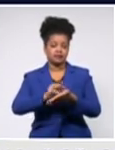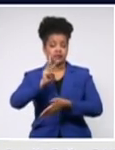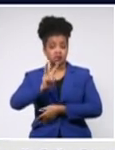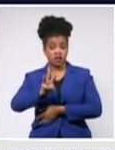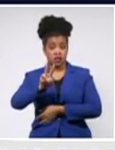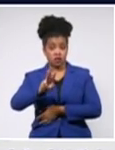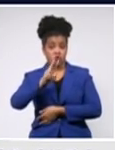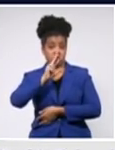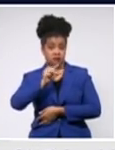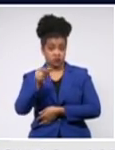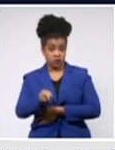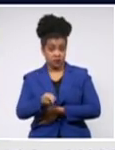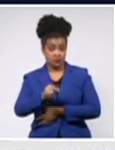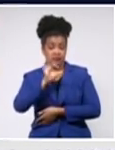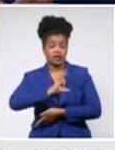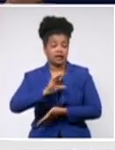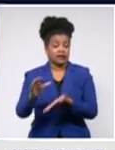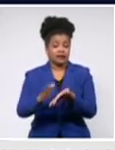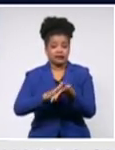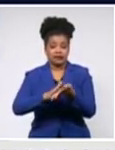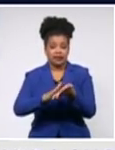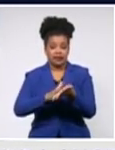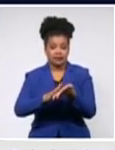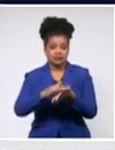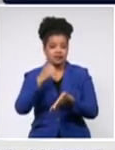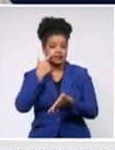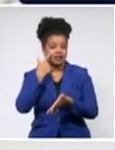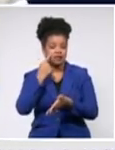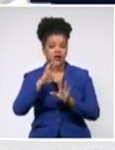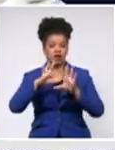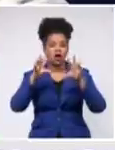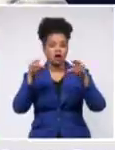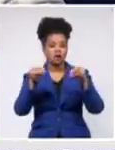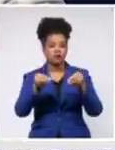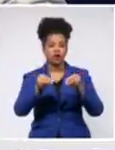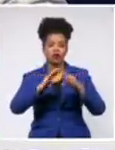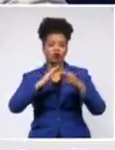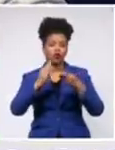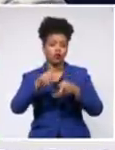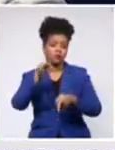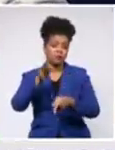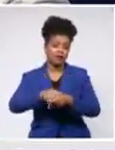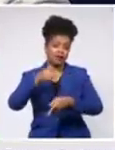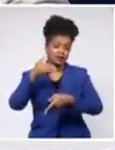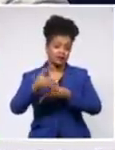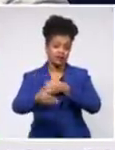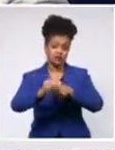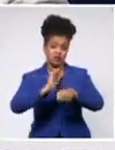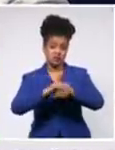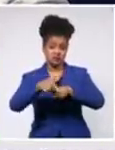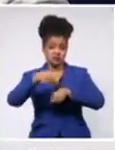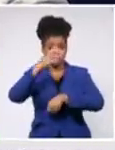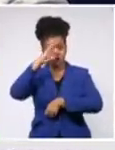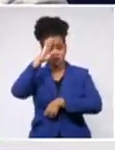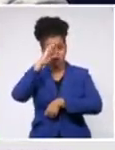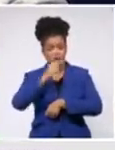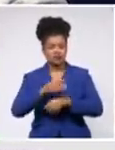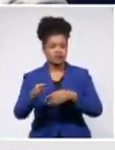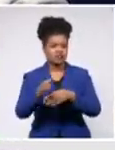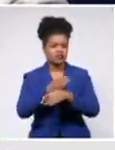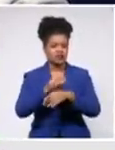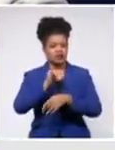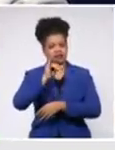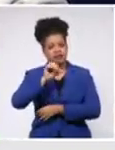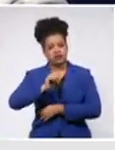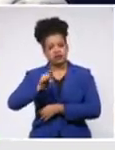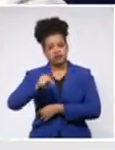Comportamiento que cuando lo vemos en el acumulado de todos los diagnosticados en Cuba, pues representan el